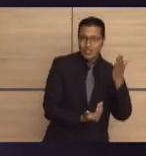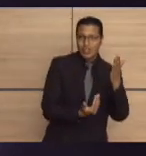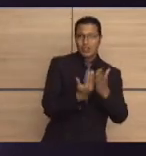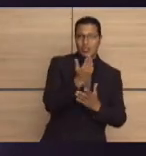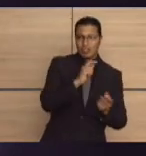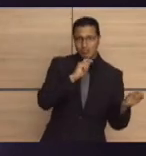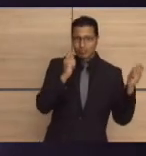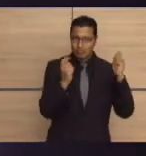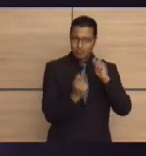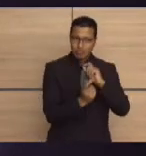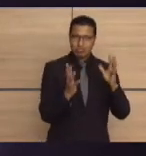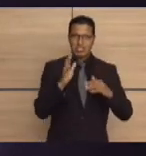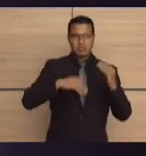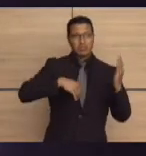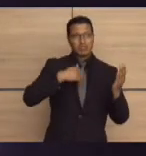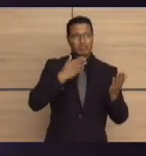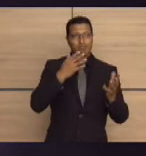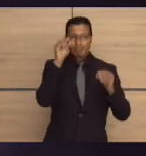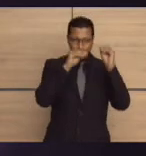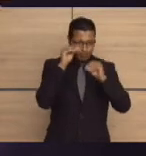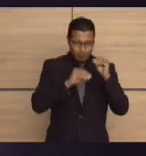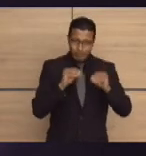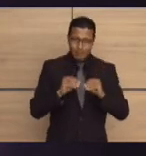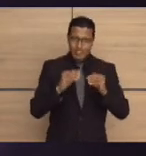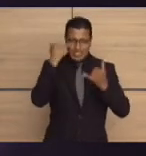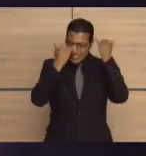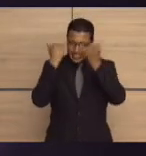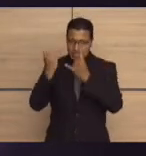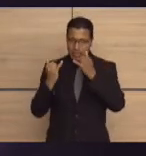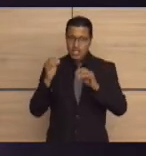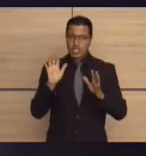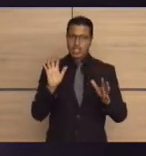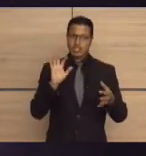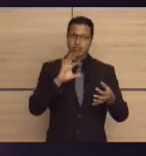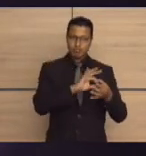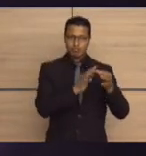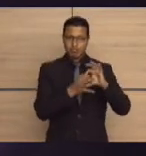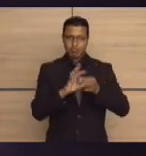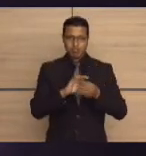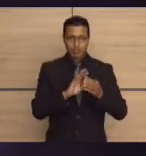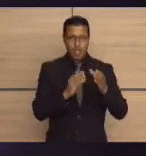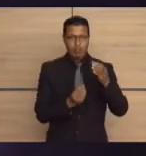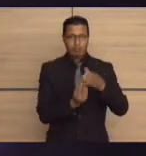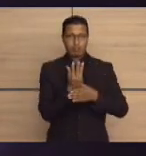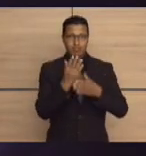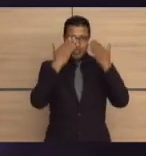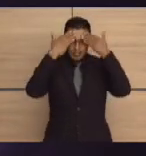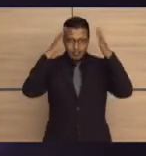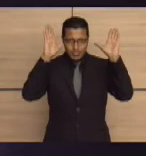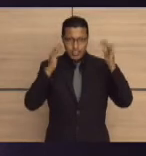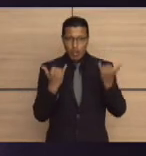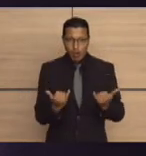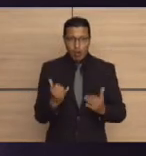a la Ilustración, para fundar los pilares de la democracia moderna. ¿Cómo no va a ser importante